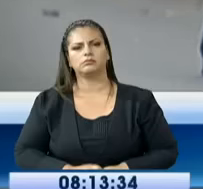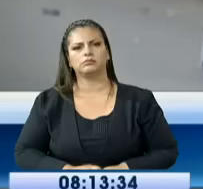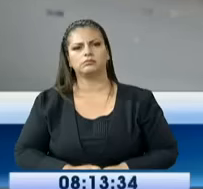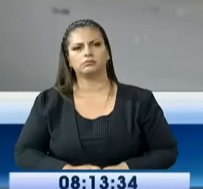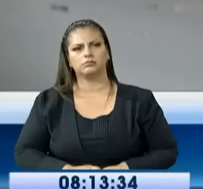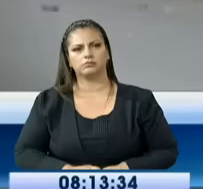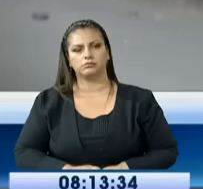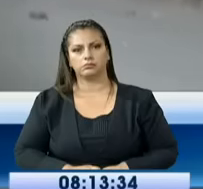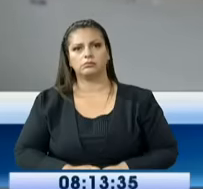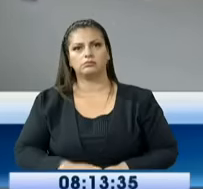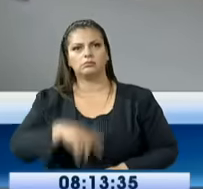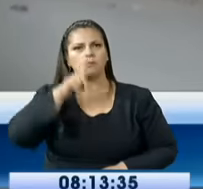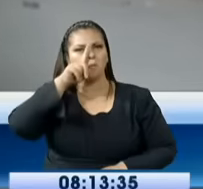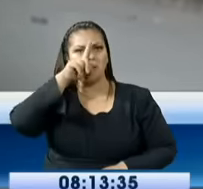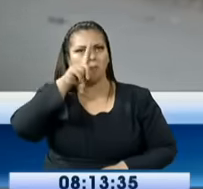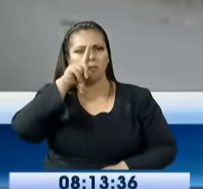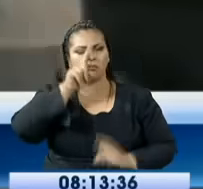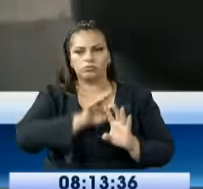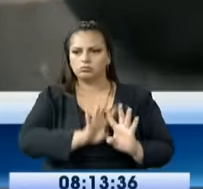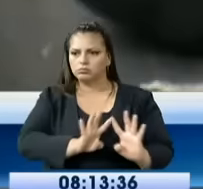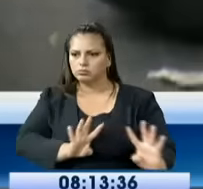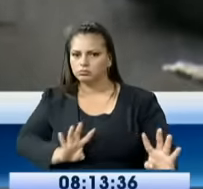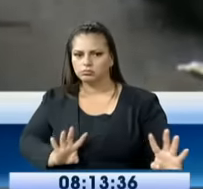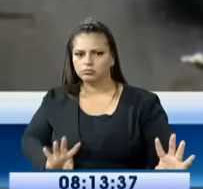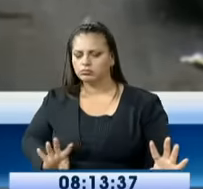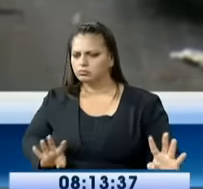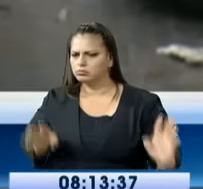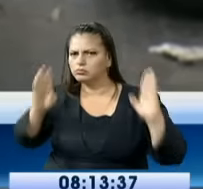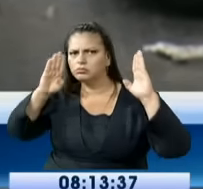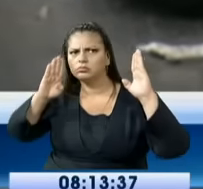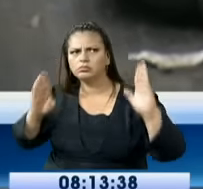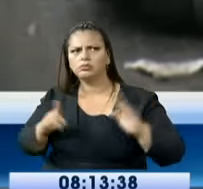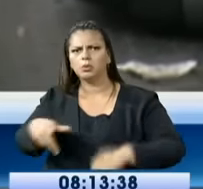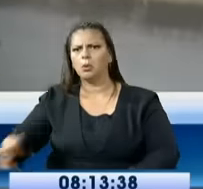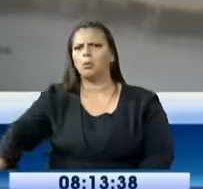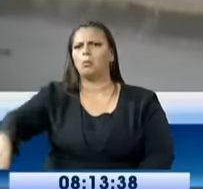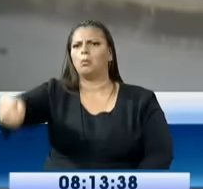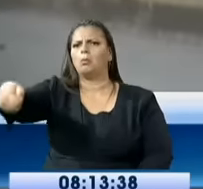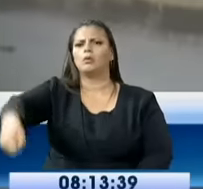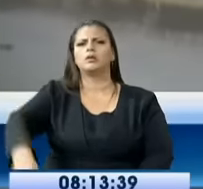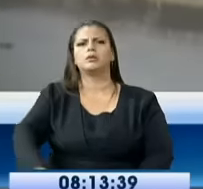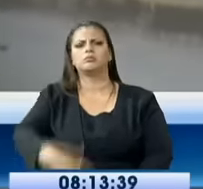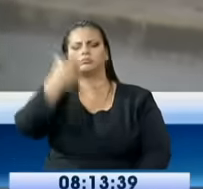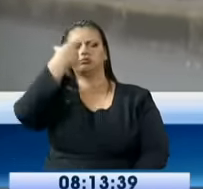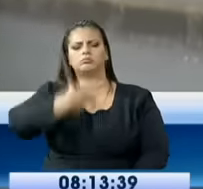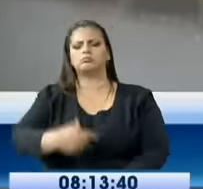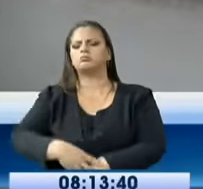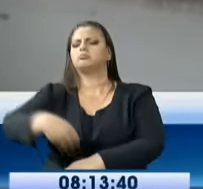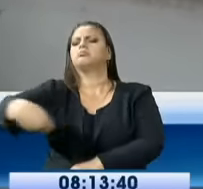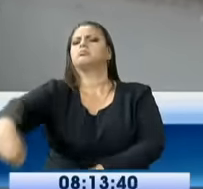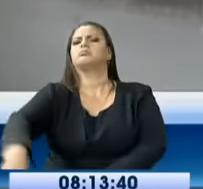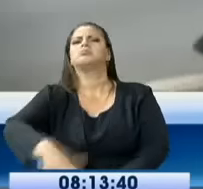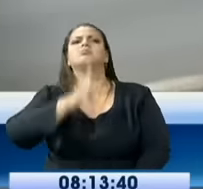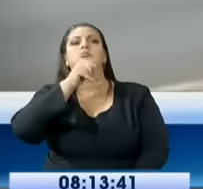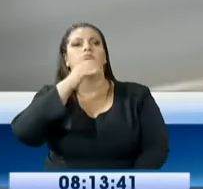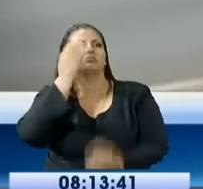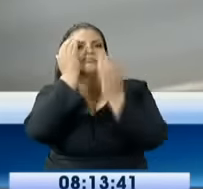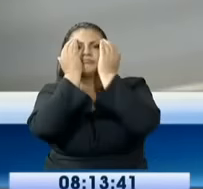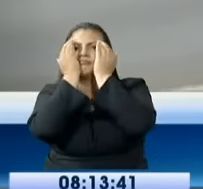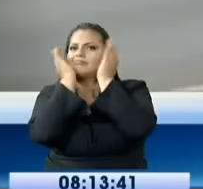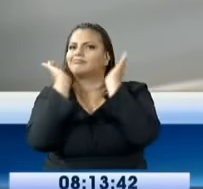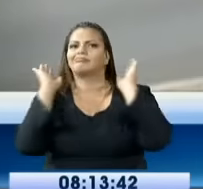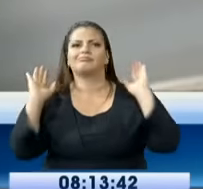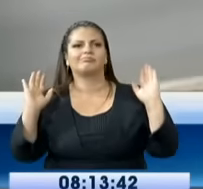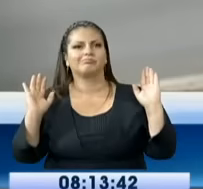La atención se centró en esta maleta que nadie supo cómo de pronto apareció en la acera de la vía. De ahí que muchos dijeron que